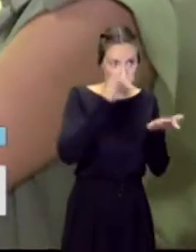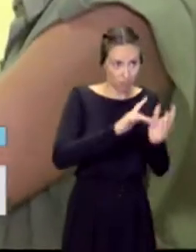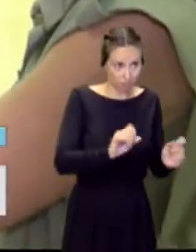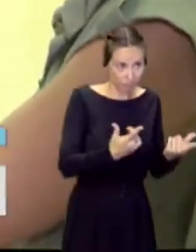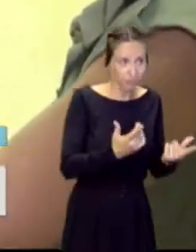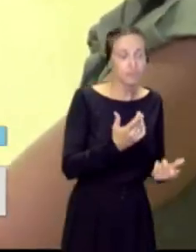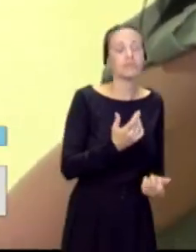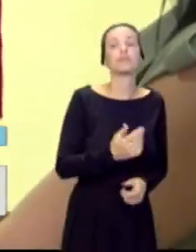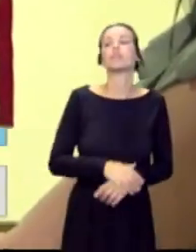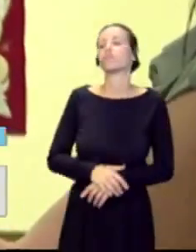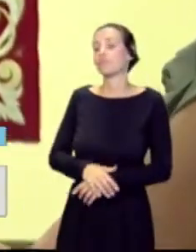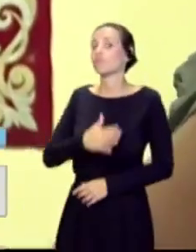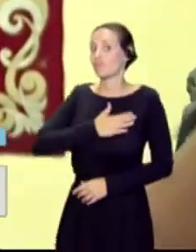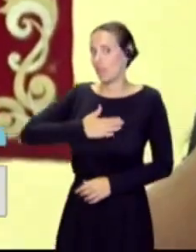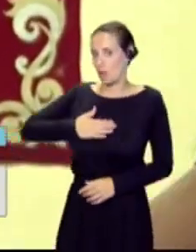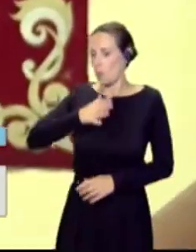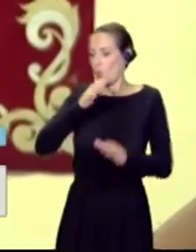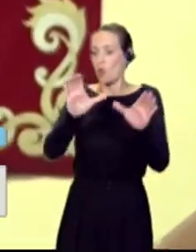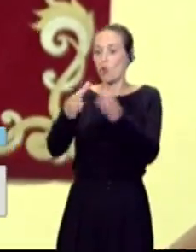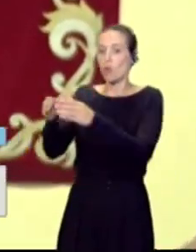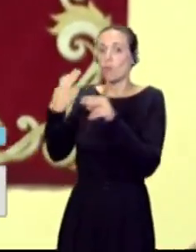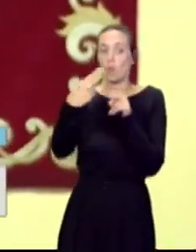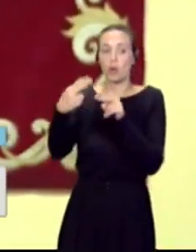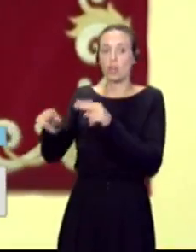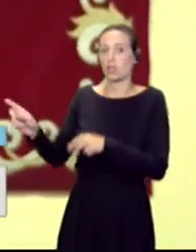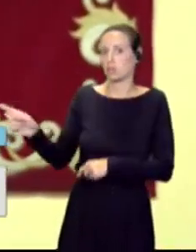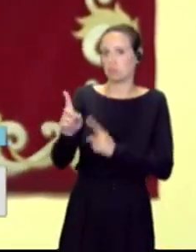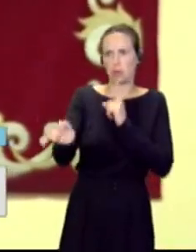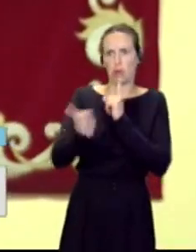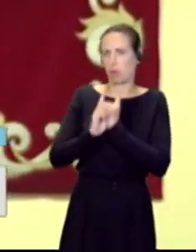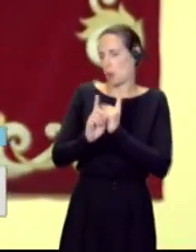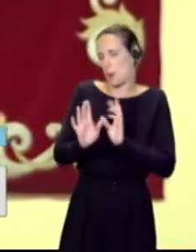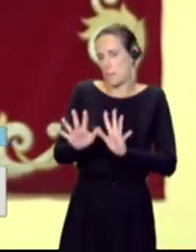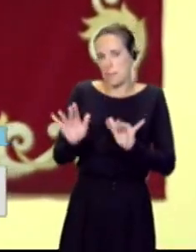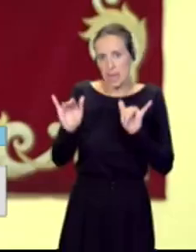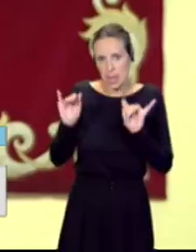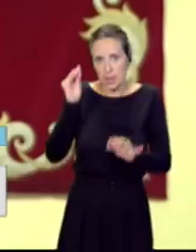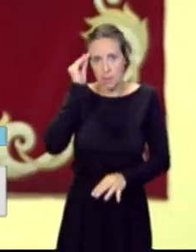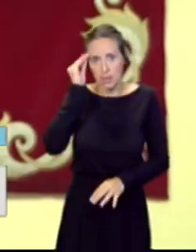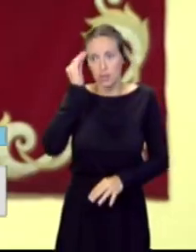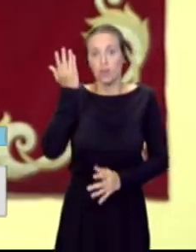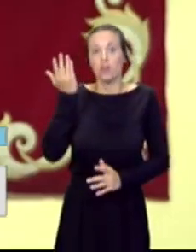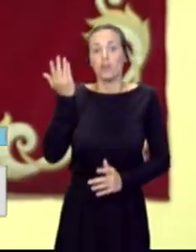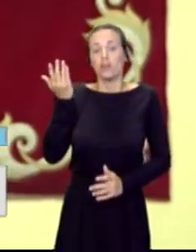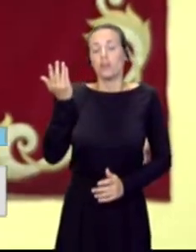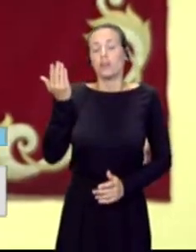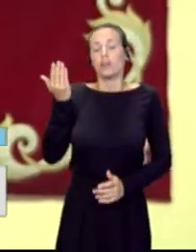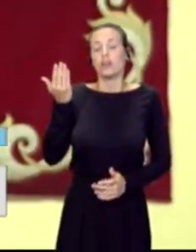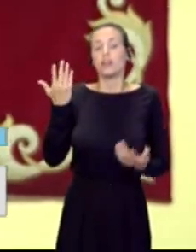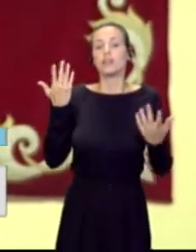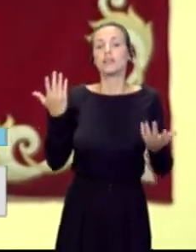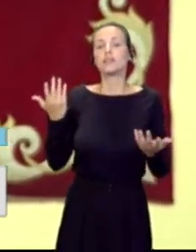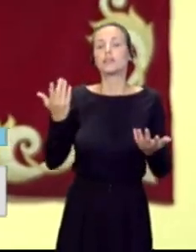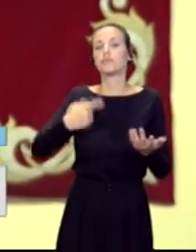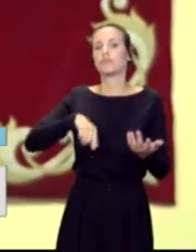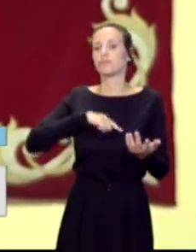Entiendo que ningún portavoz de ningún grupo político pondrá objeción a este propósito y lo que creemos es que debemos tratar con